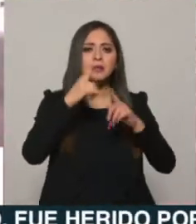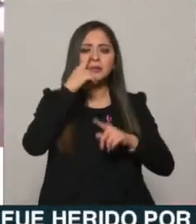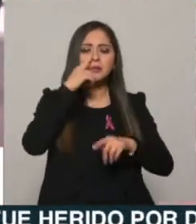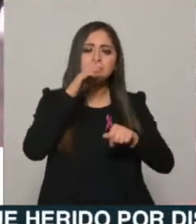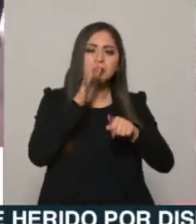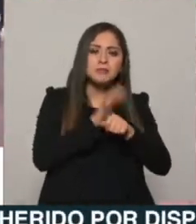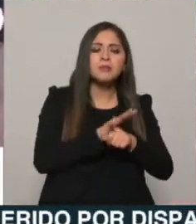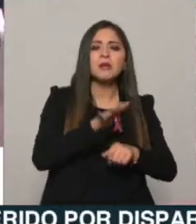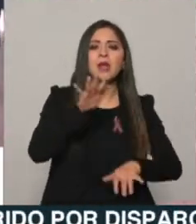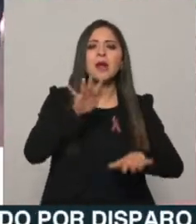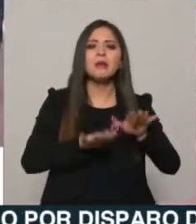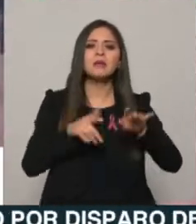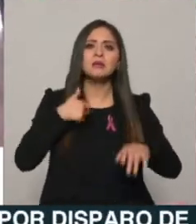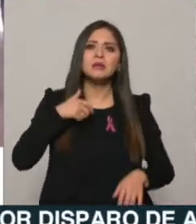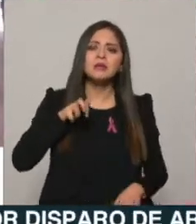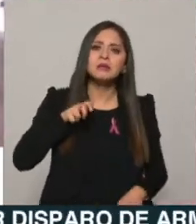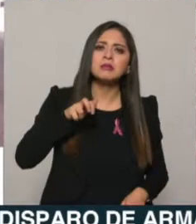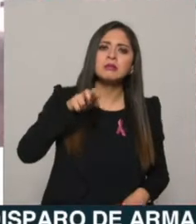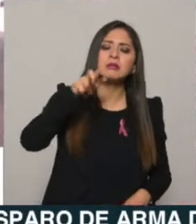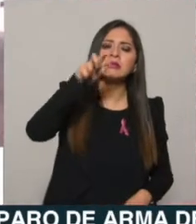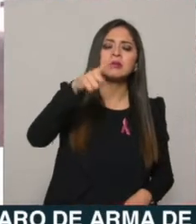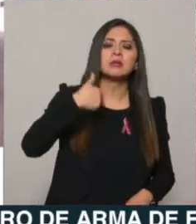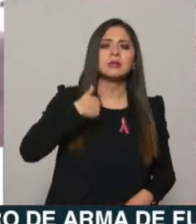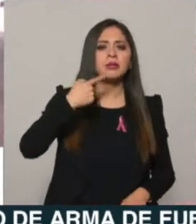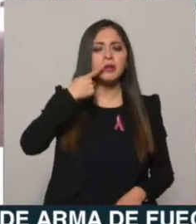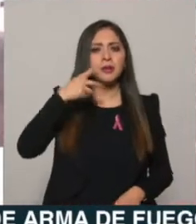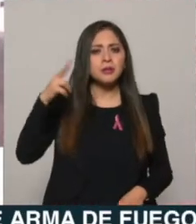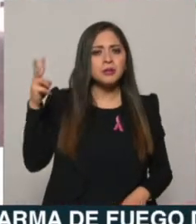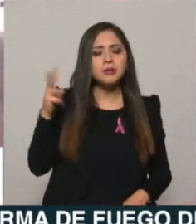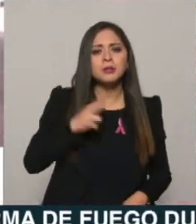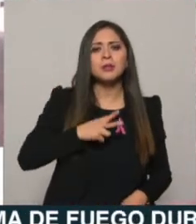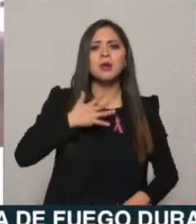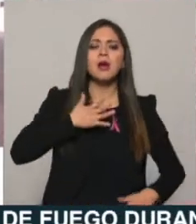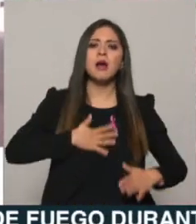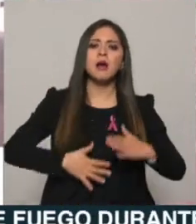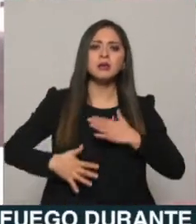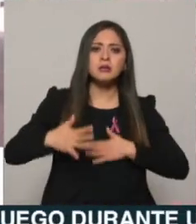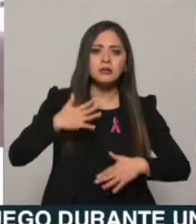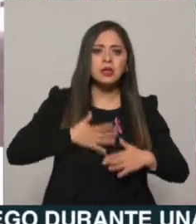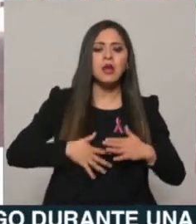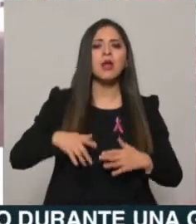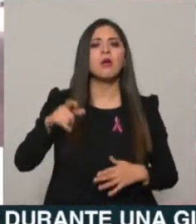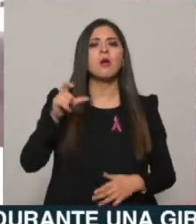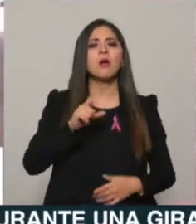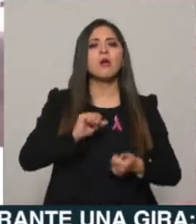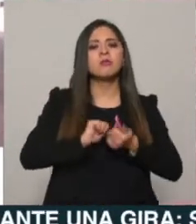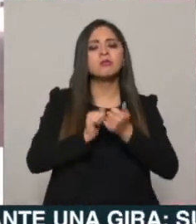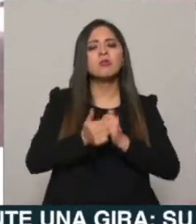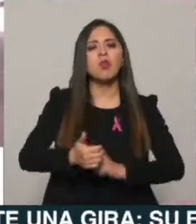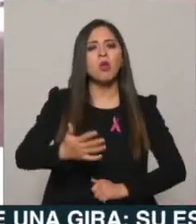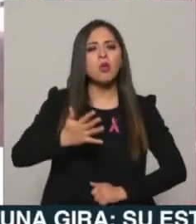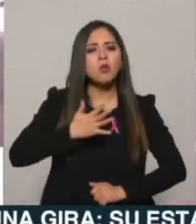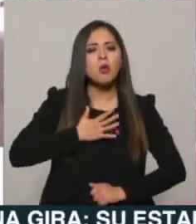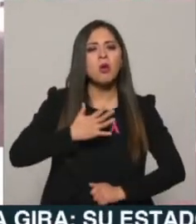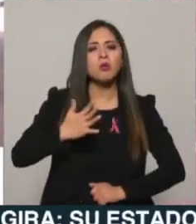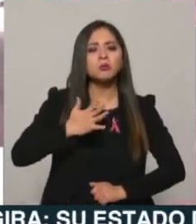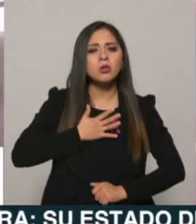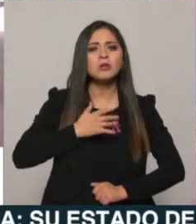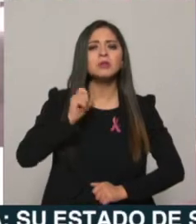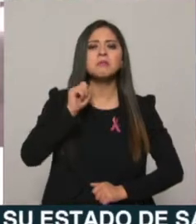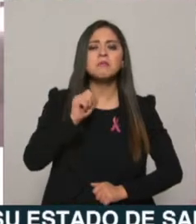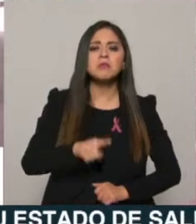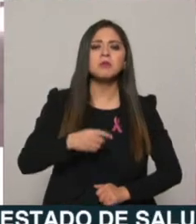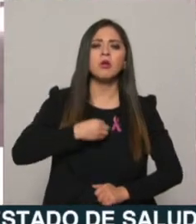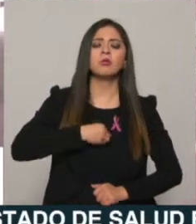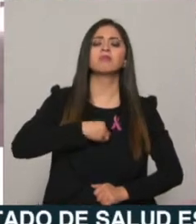algunas escaleras llegaba sofocado al término de las escaleras, tenía una tos crónica, tenía muchas